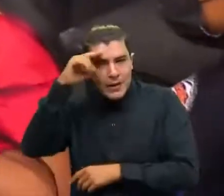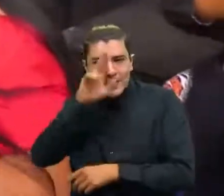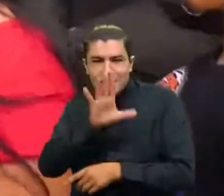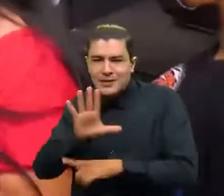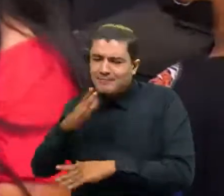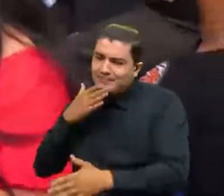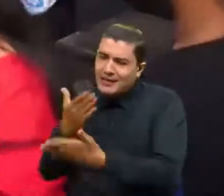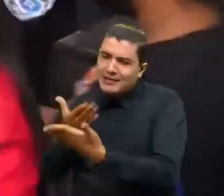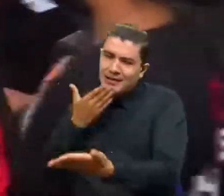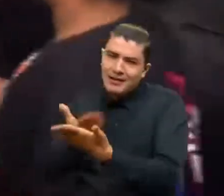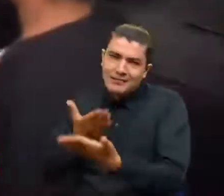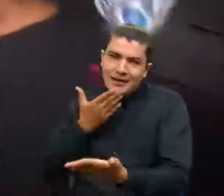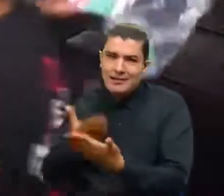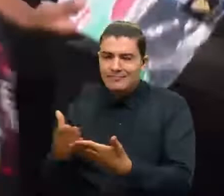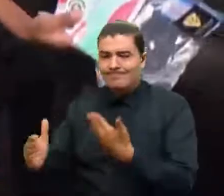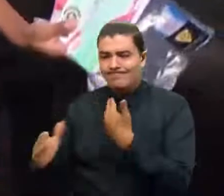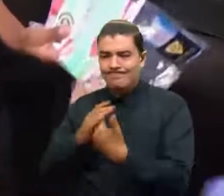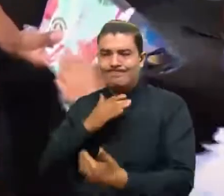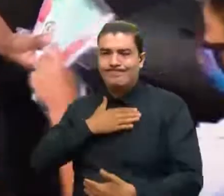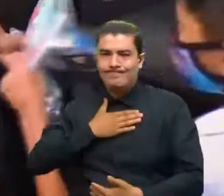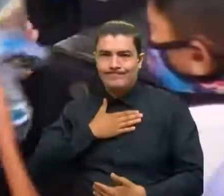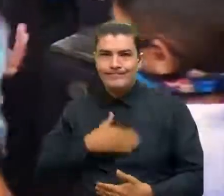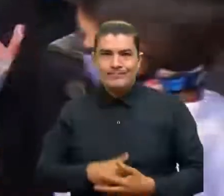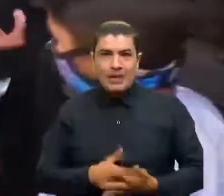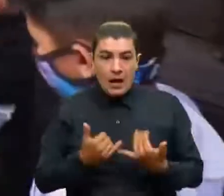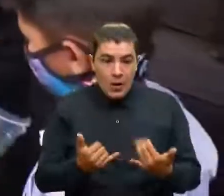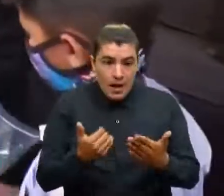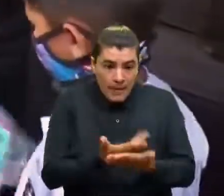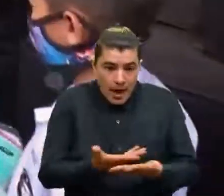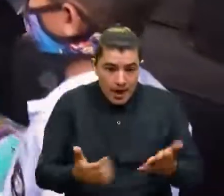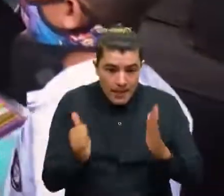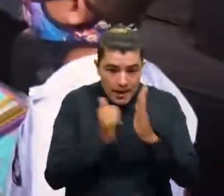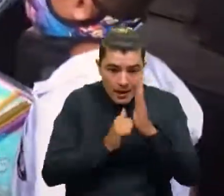Gracias, gracias por esta gran invitación. Con esta entrega de herramientas